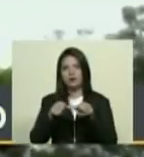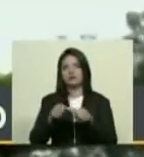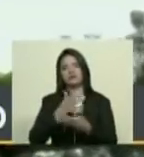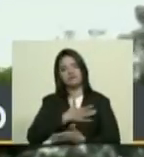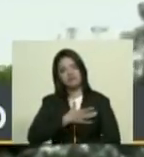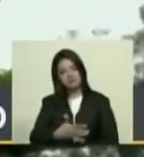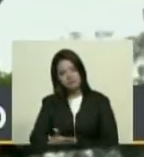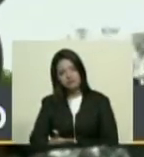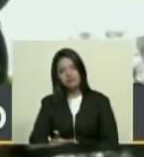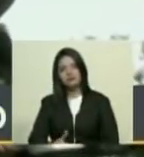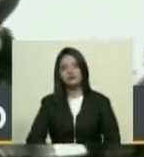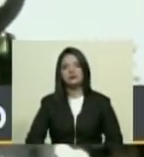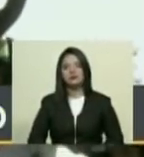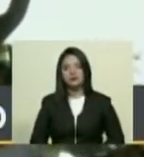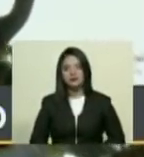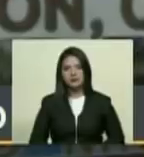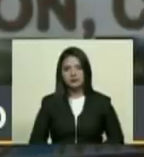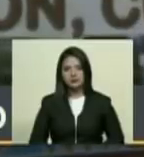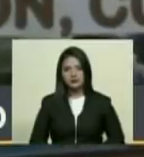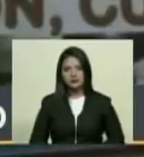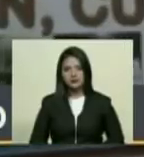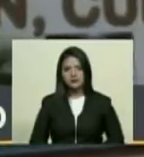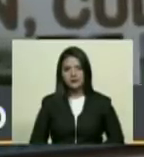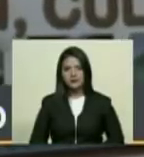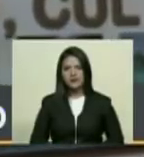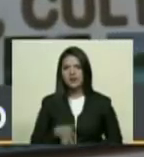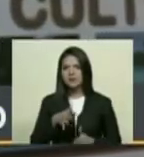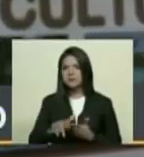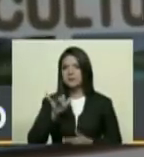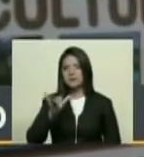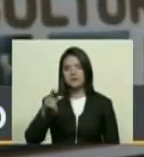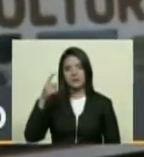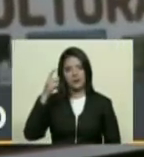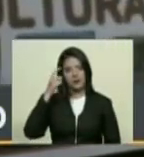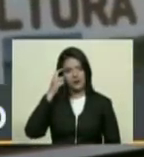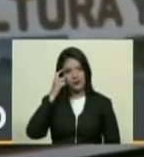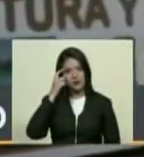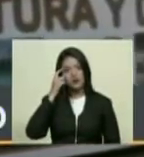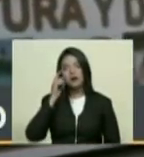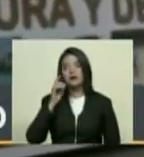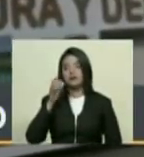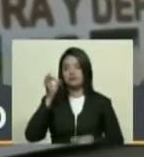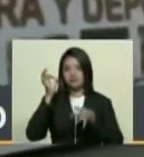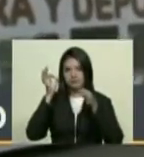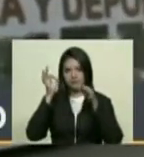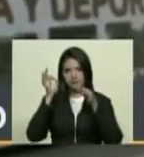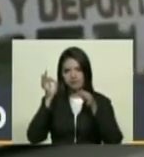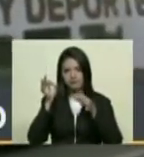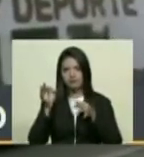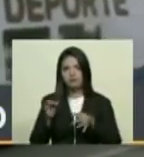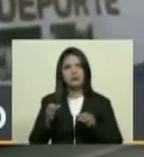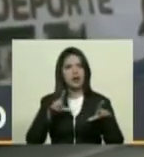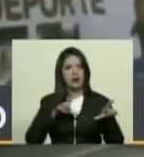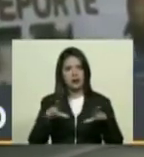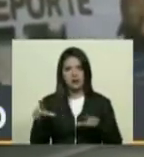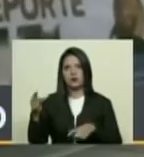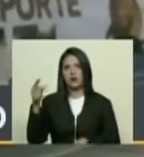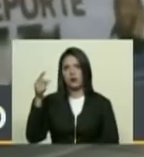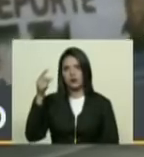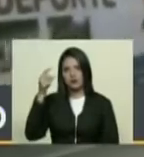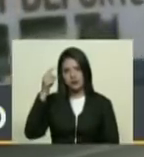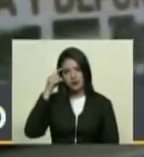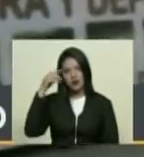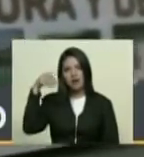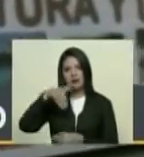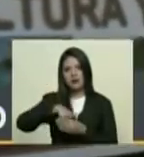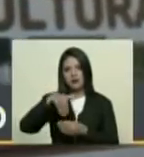para cooperar, para que ese día, cuando está fijada ya una fecha de